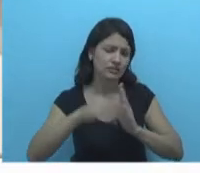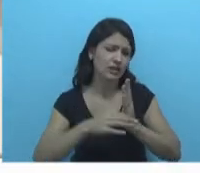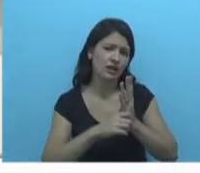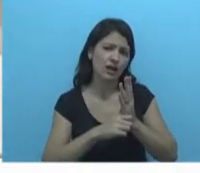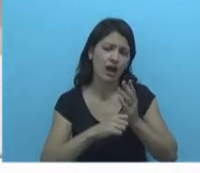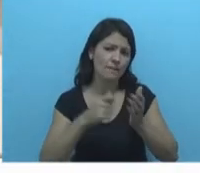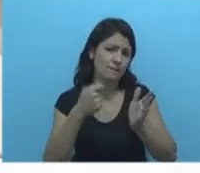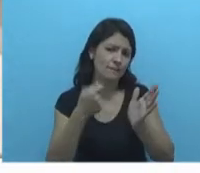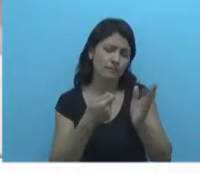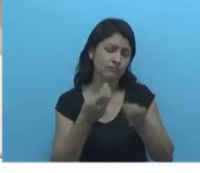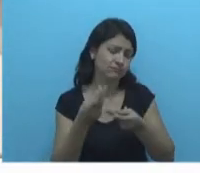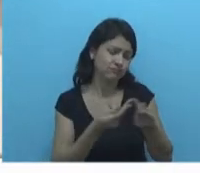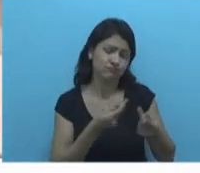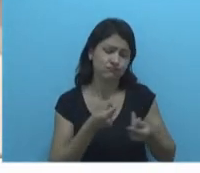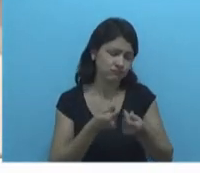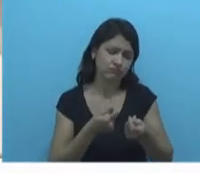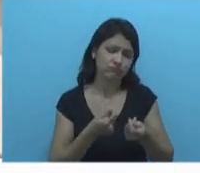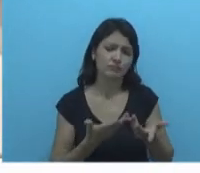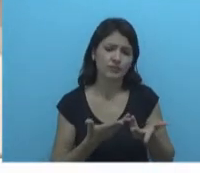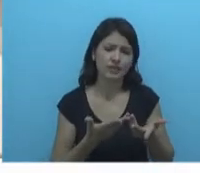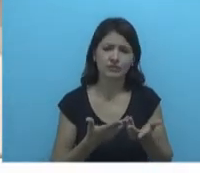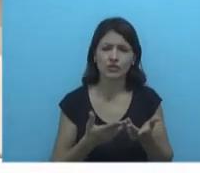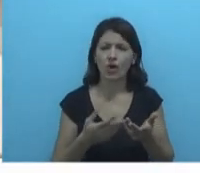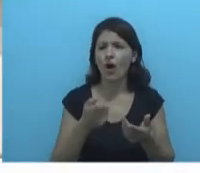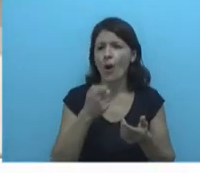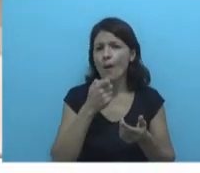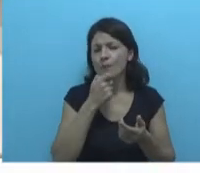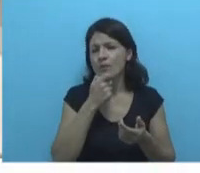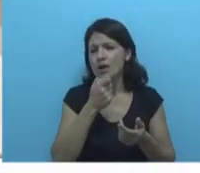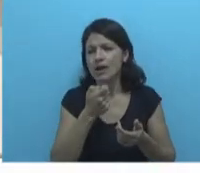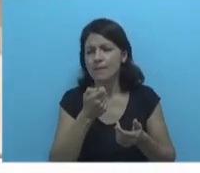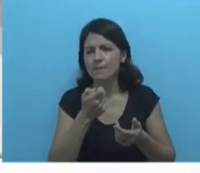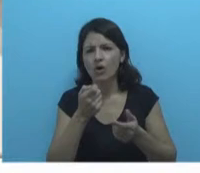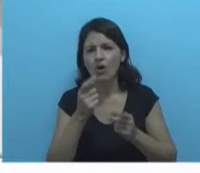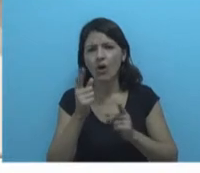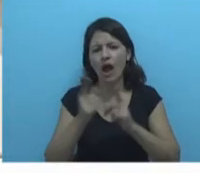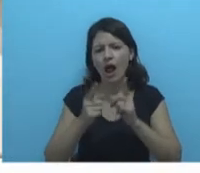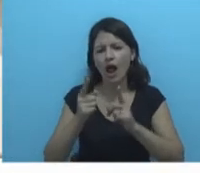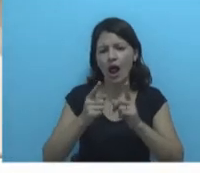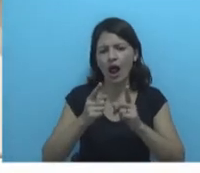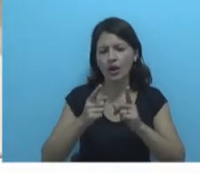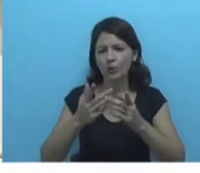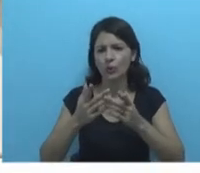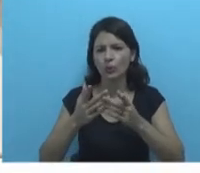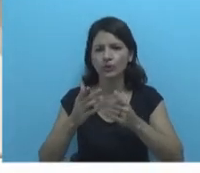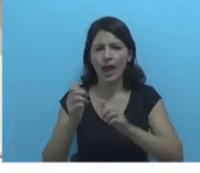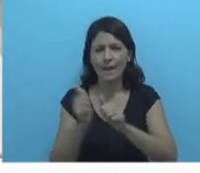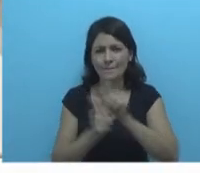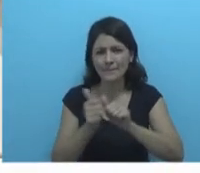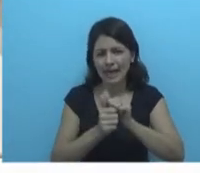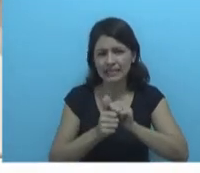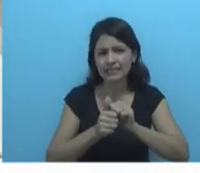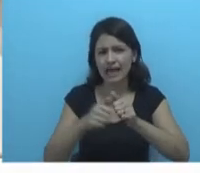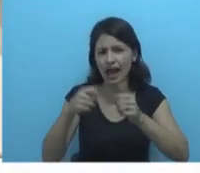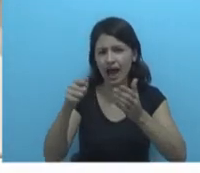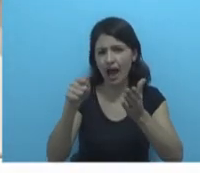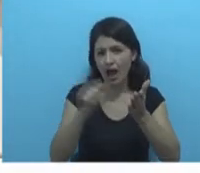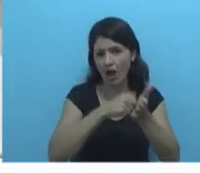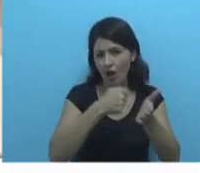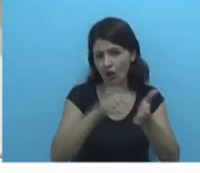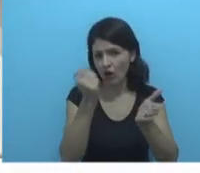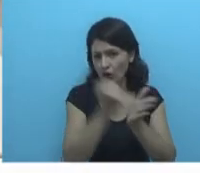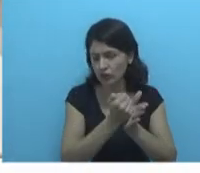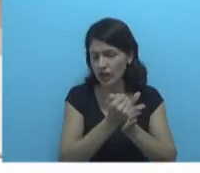a incumplir contratos de exportación que habíamos tomado compromisos en llevarlos adelante. No van a